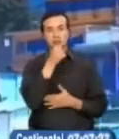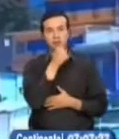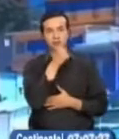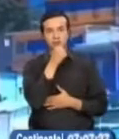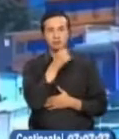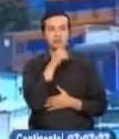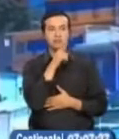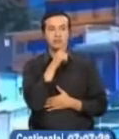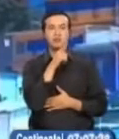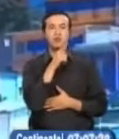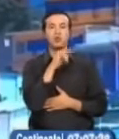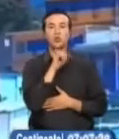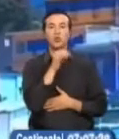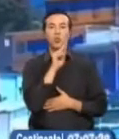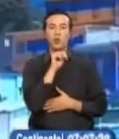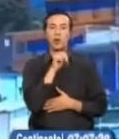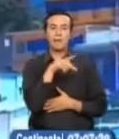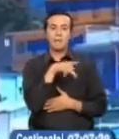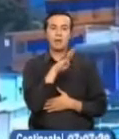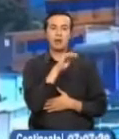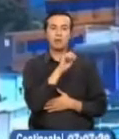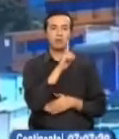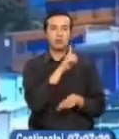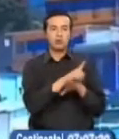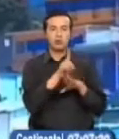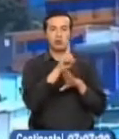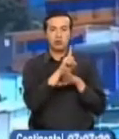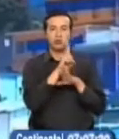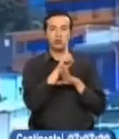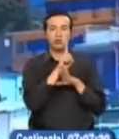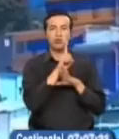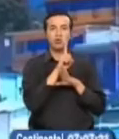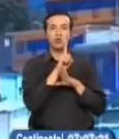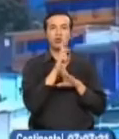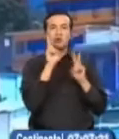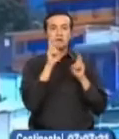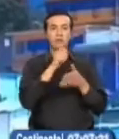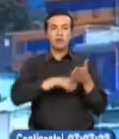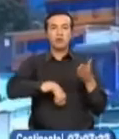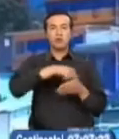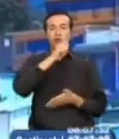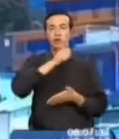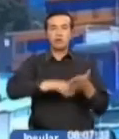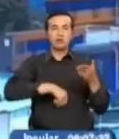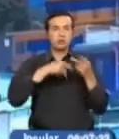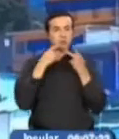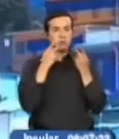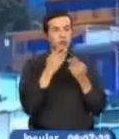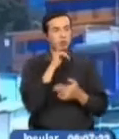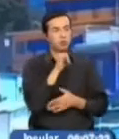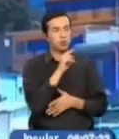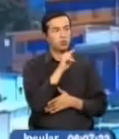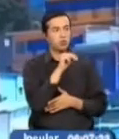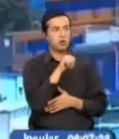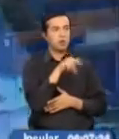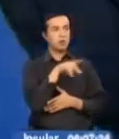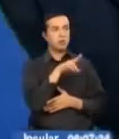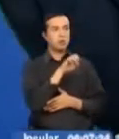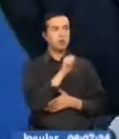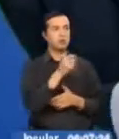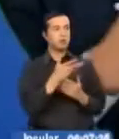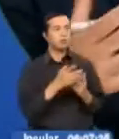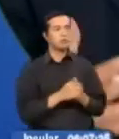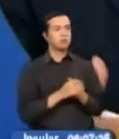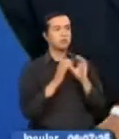nos acompaña hasta ahora juan palo bermeo eres el director del servicio nacional de contratación pública juan pabló bienvenido a ecuador-tv bueno